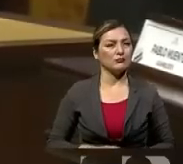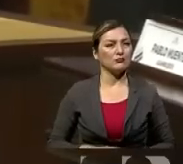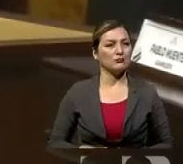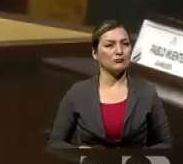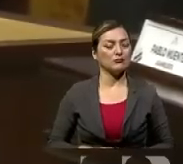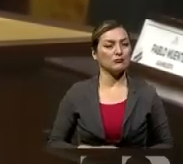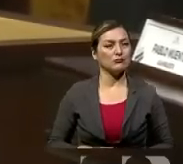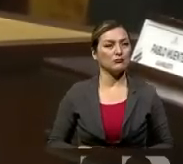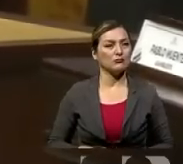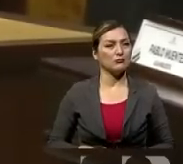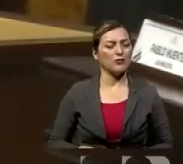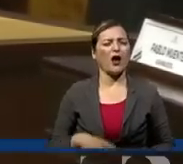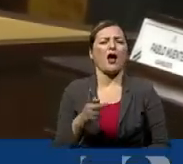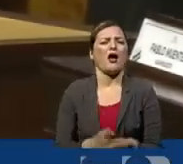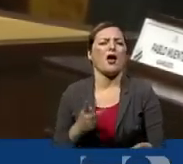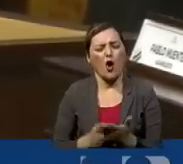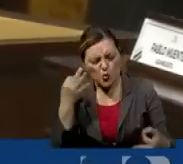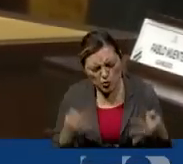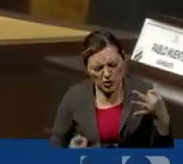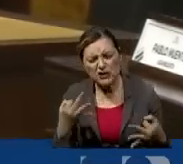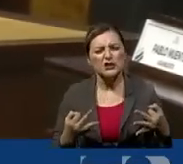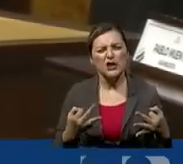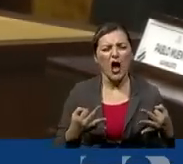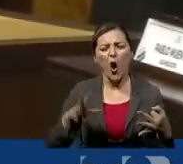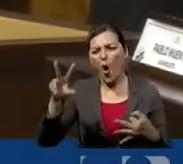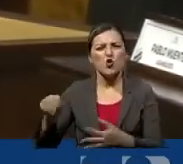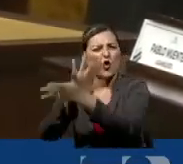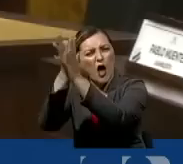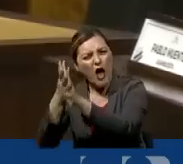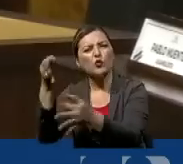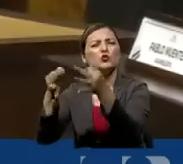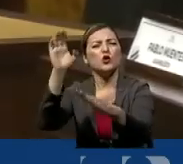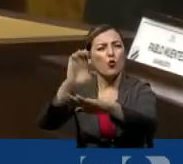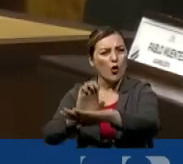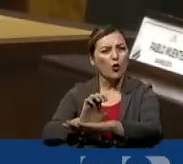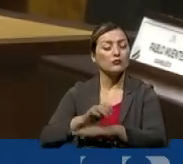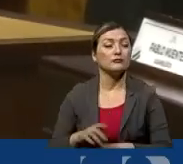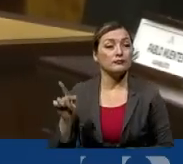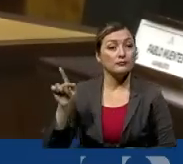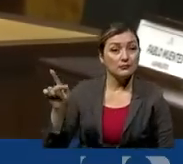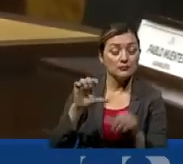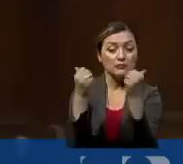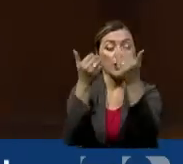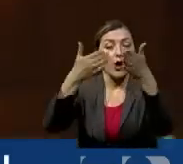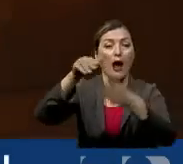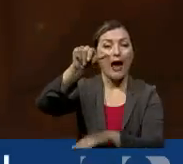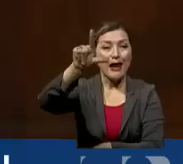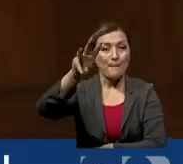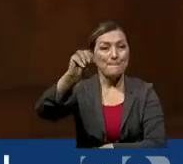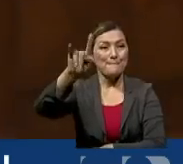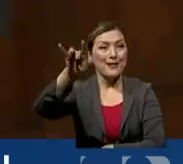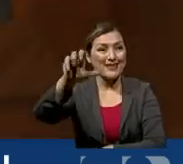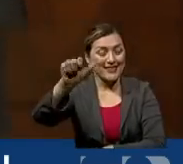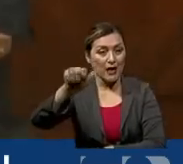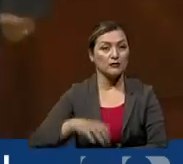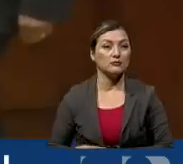esto? ¿Es justicia o es injusticia la que tenemos en el Ecuador? En estas frases del asambleísta Luis Almeida se podría resumir